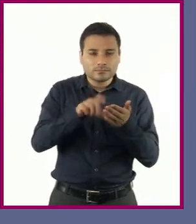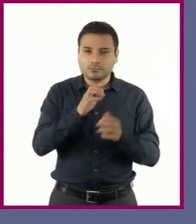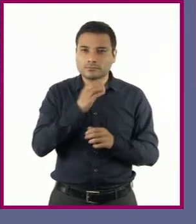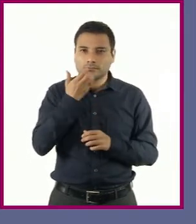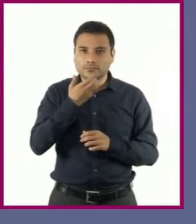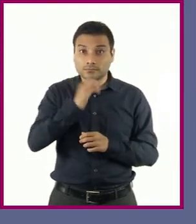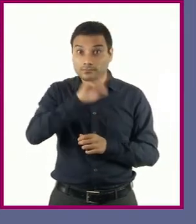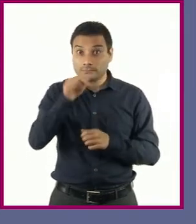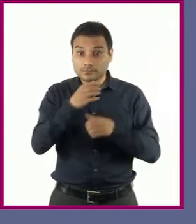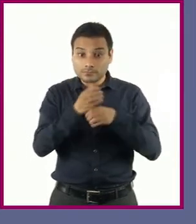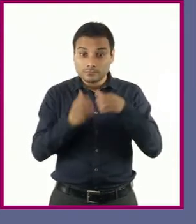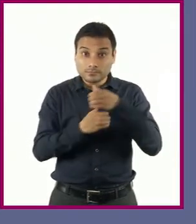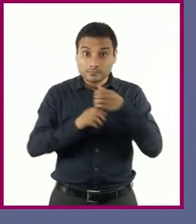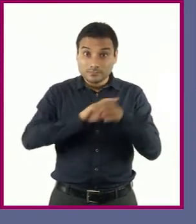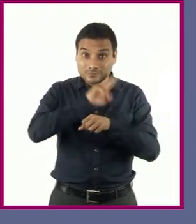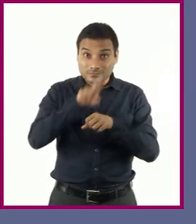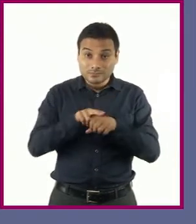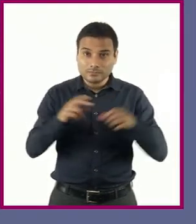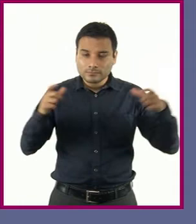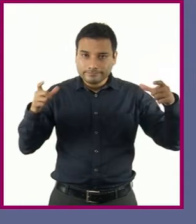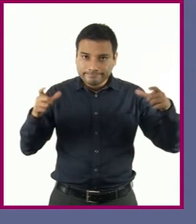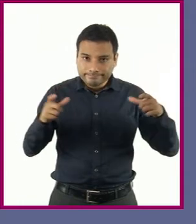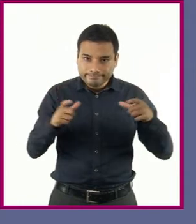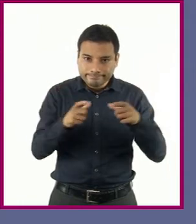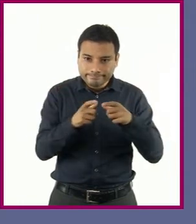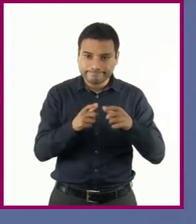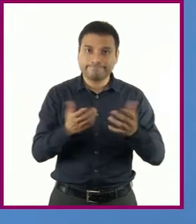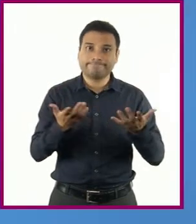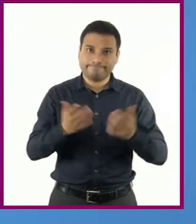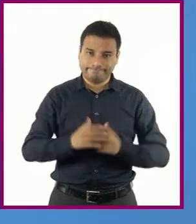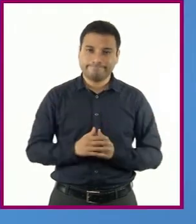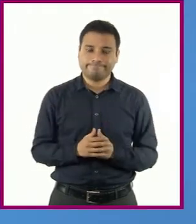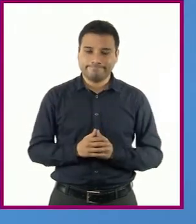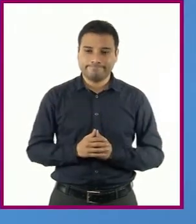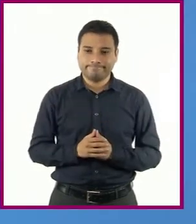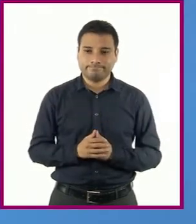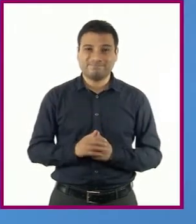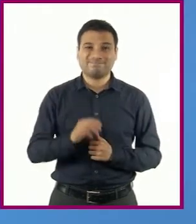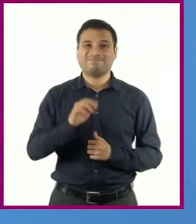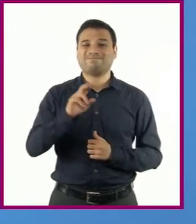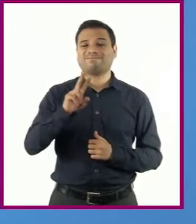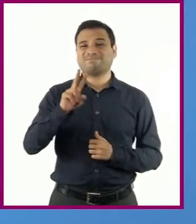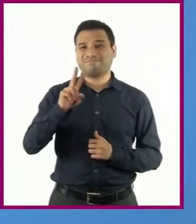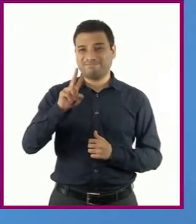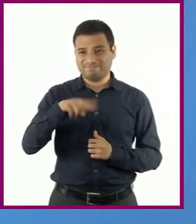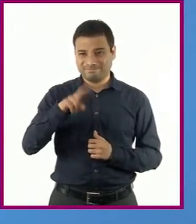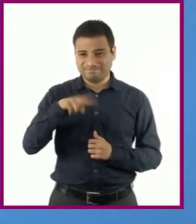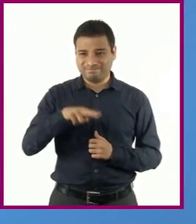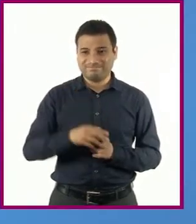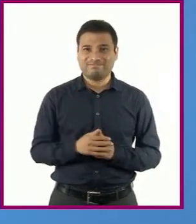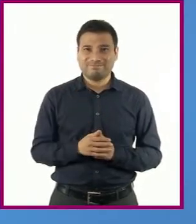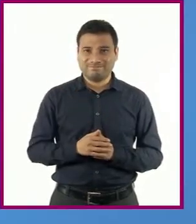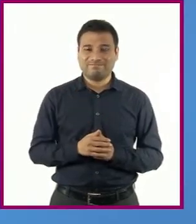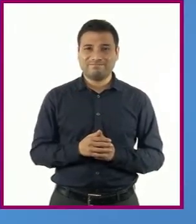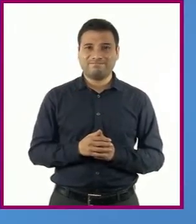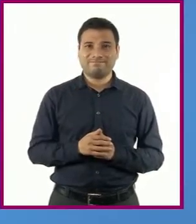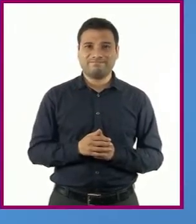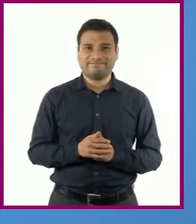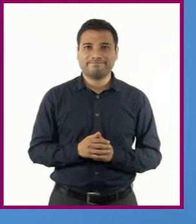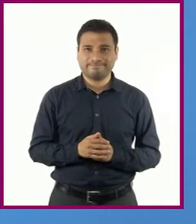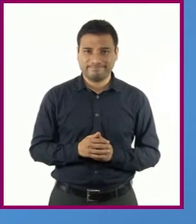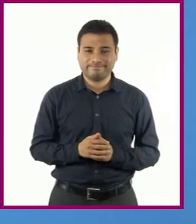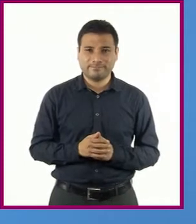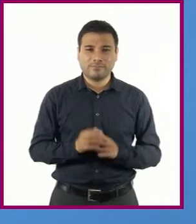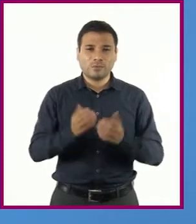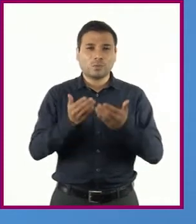los recursos naturales, dañando los ecosistemas. Es verdad, y tengo presente que por esta razón es que desde